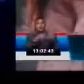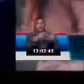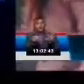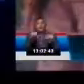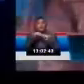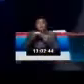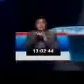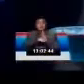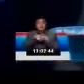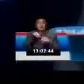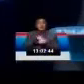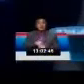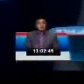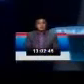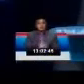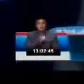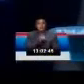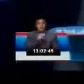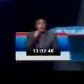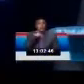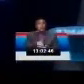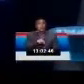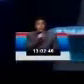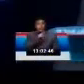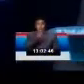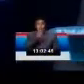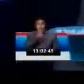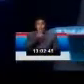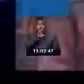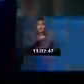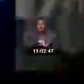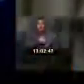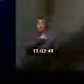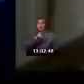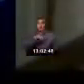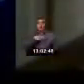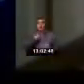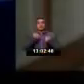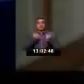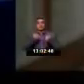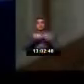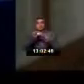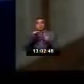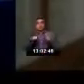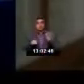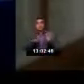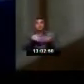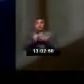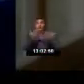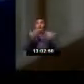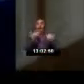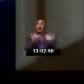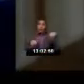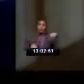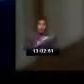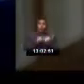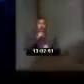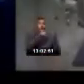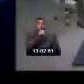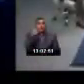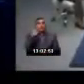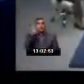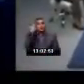baja de la región. En 22 de las 24 provincias están bajo uno. La invitación ahora es para que todos sumemos el hombro, para que entre